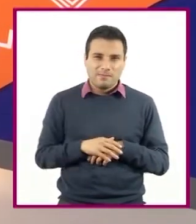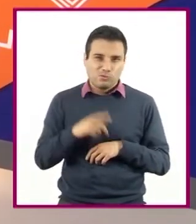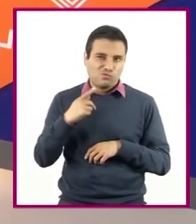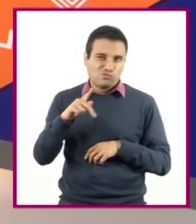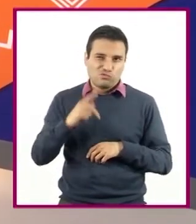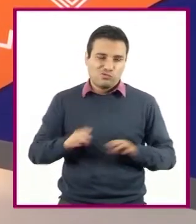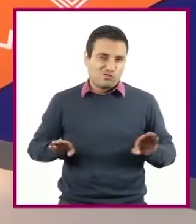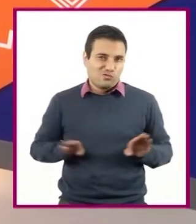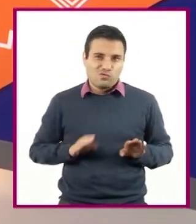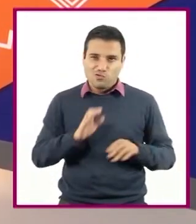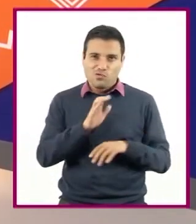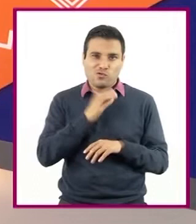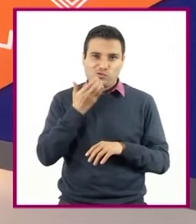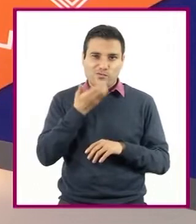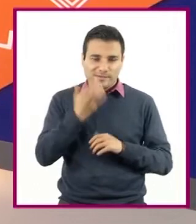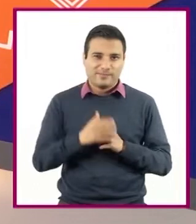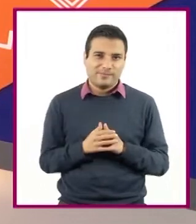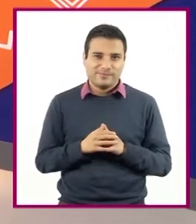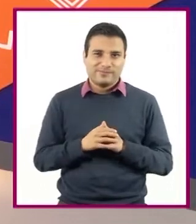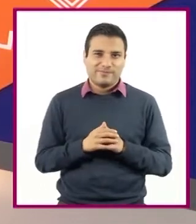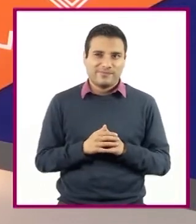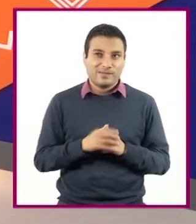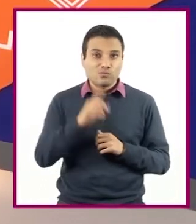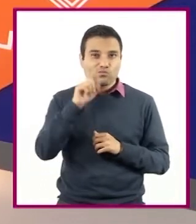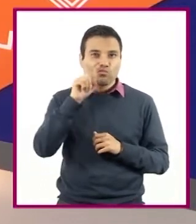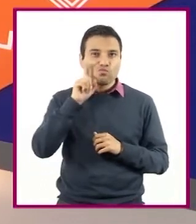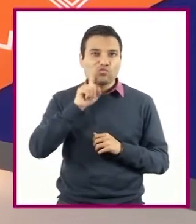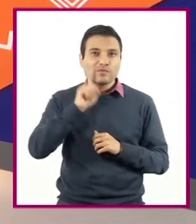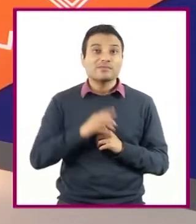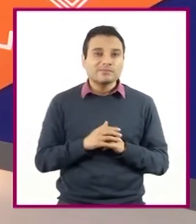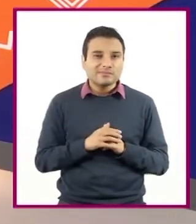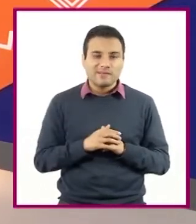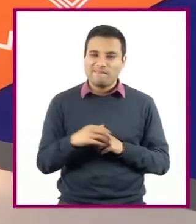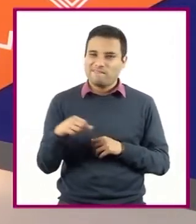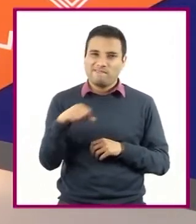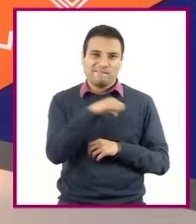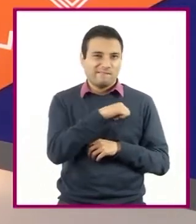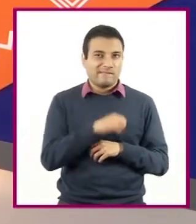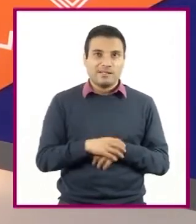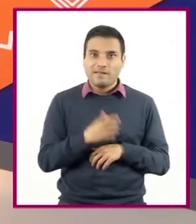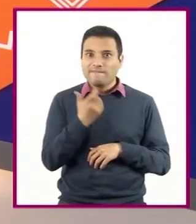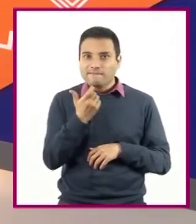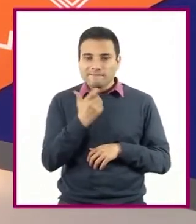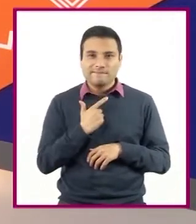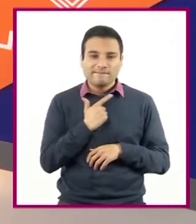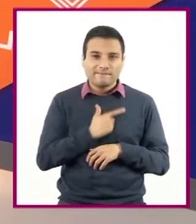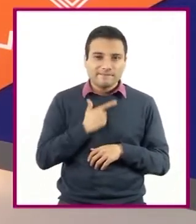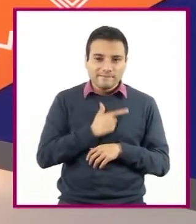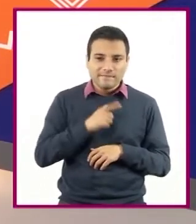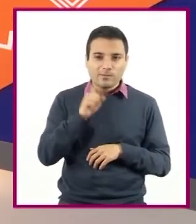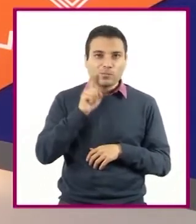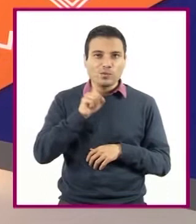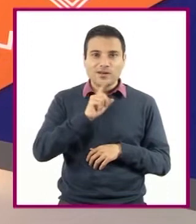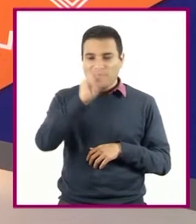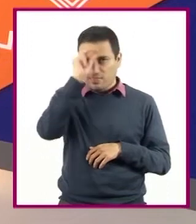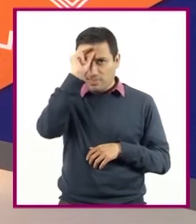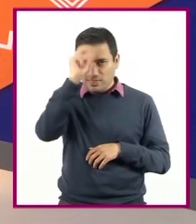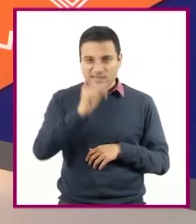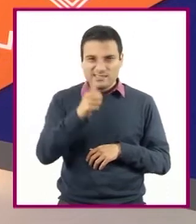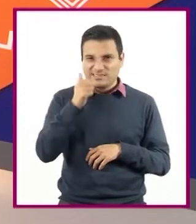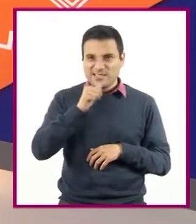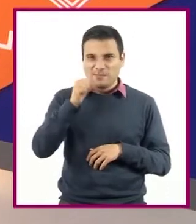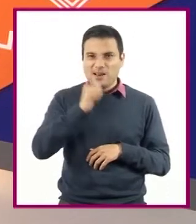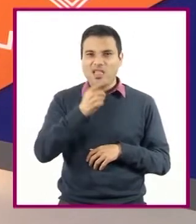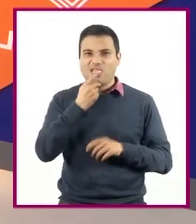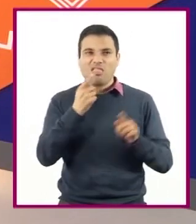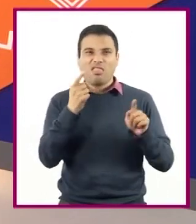las pasiones más fuertes que mueven su comportamiento son el egoísmo y la avaricia. Es astuta, mal hablada y muy